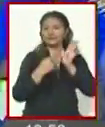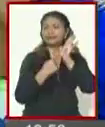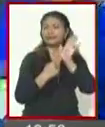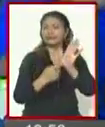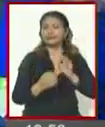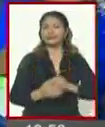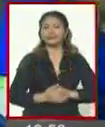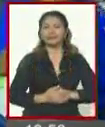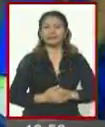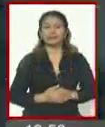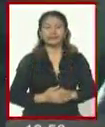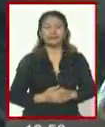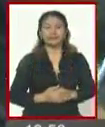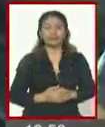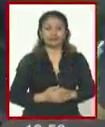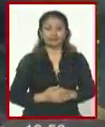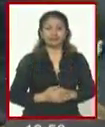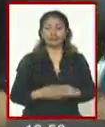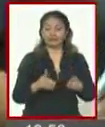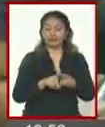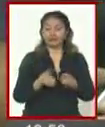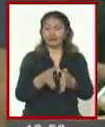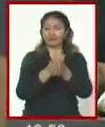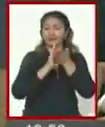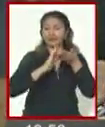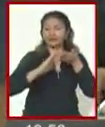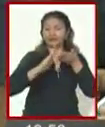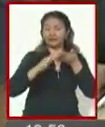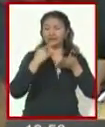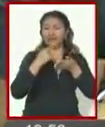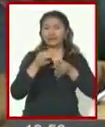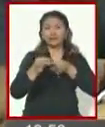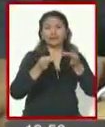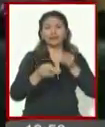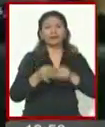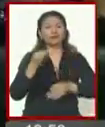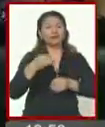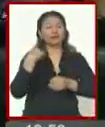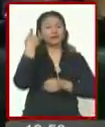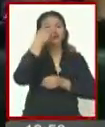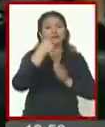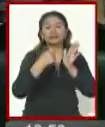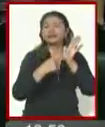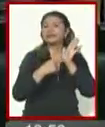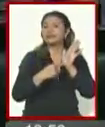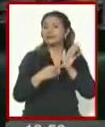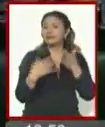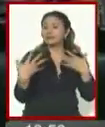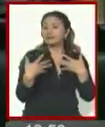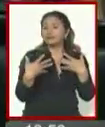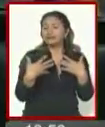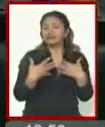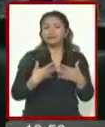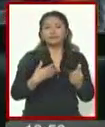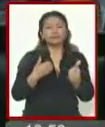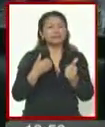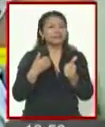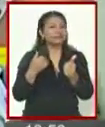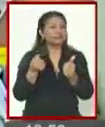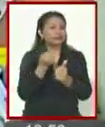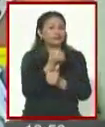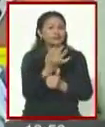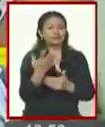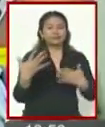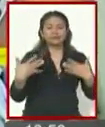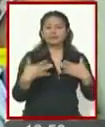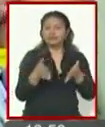capucha. ¡Bravo! Además pidieron disculpas y señalaron de que se enmascararon porque temían a represalias. Así que